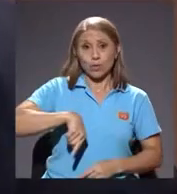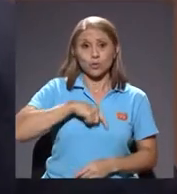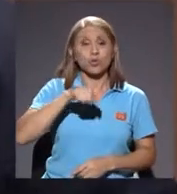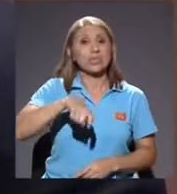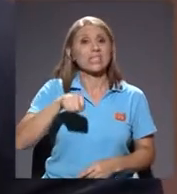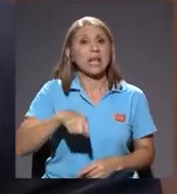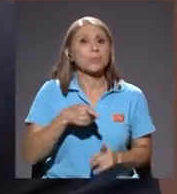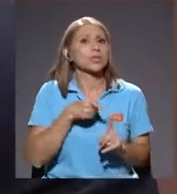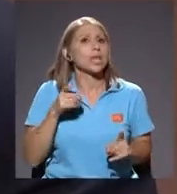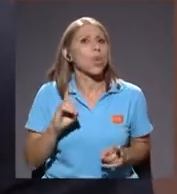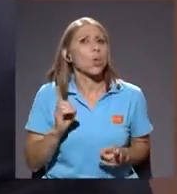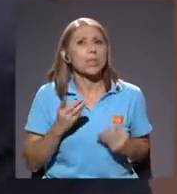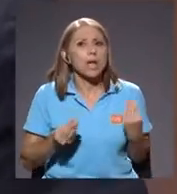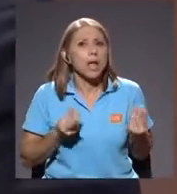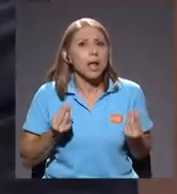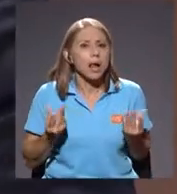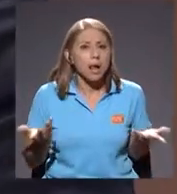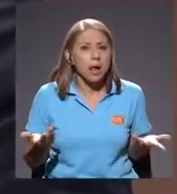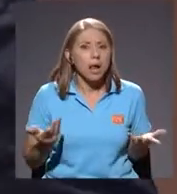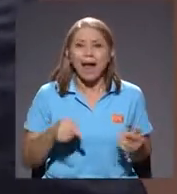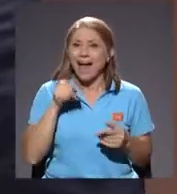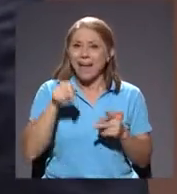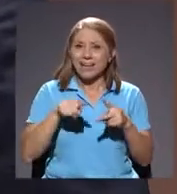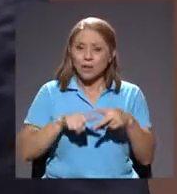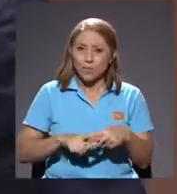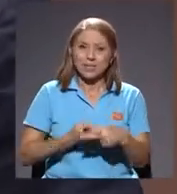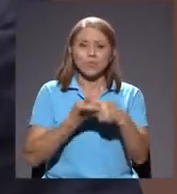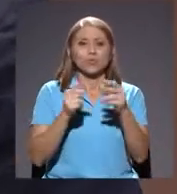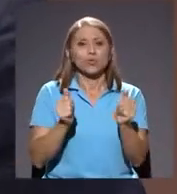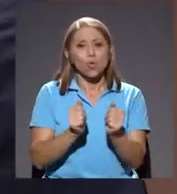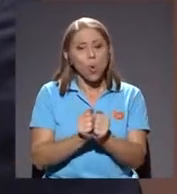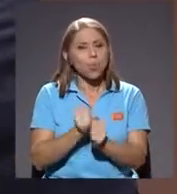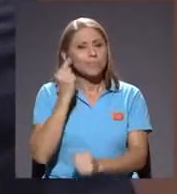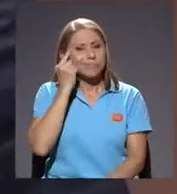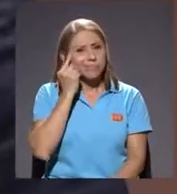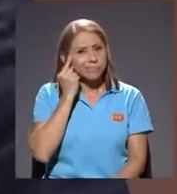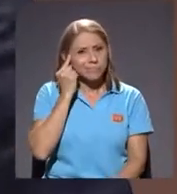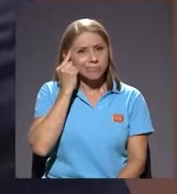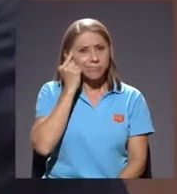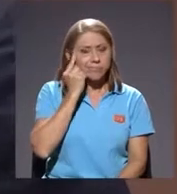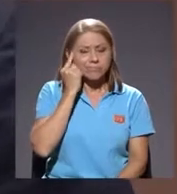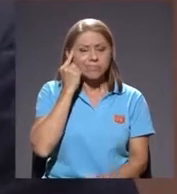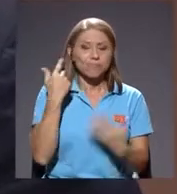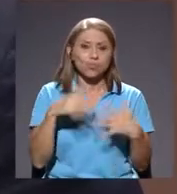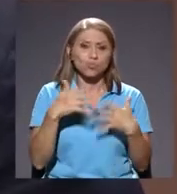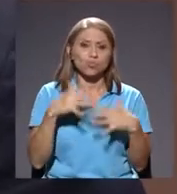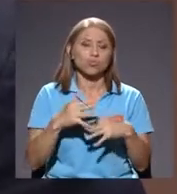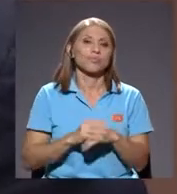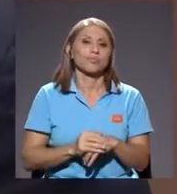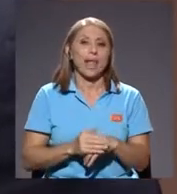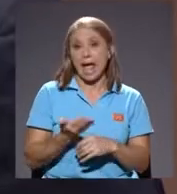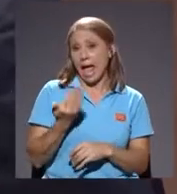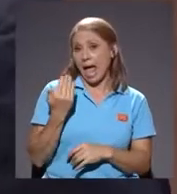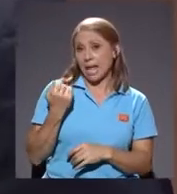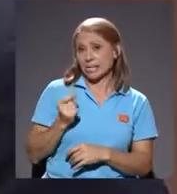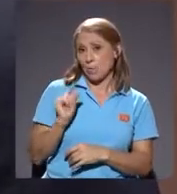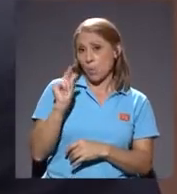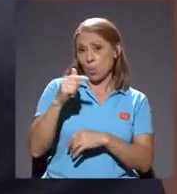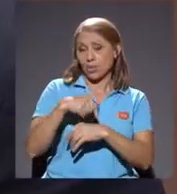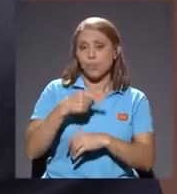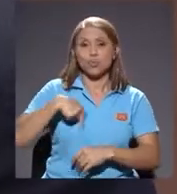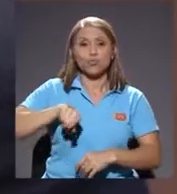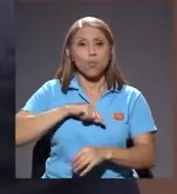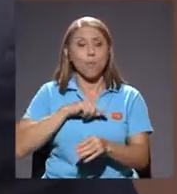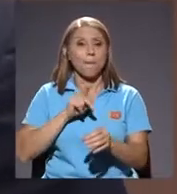y aquí es donde comenzamos con las cuestiones digamos de reflexión está importantes hace poco participe en un